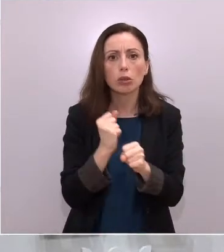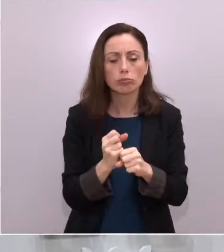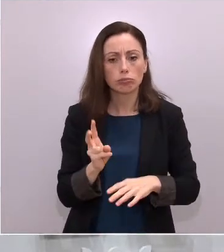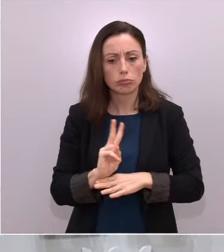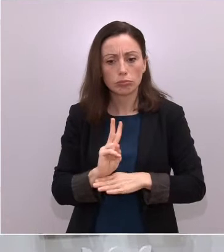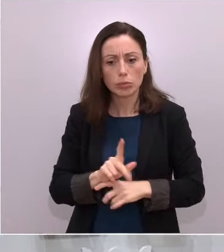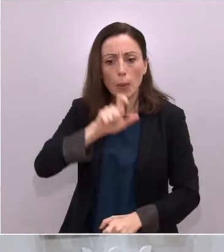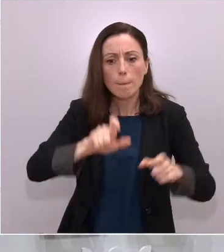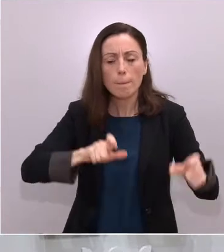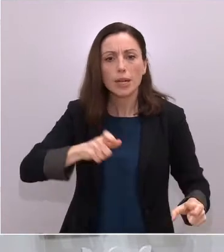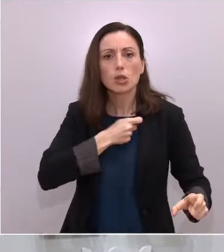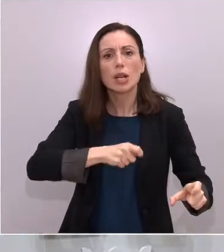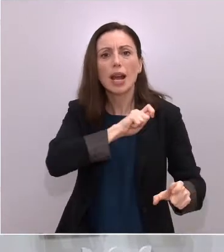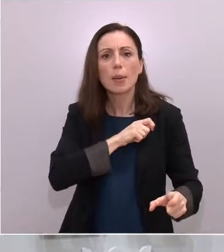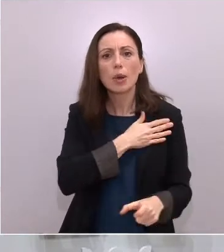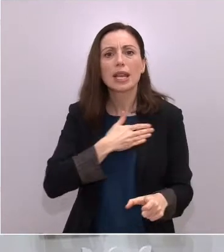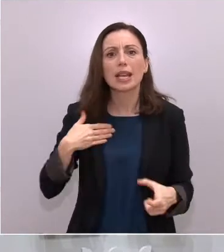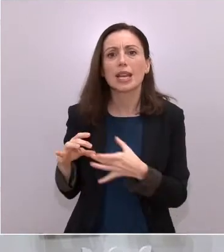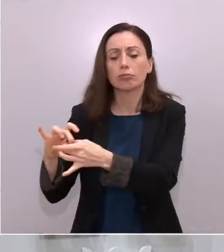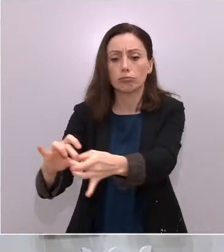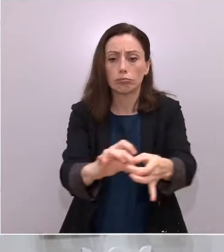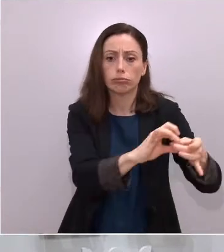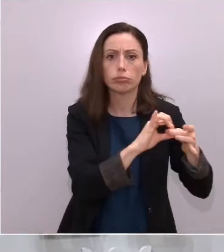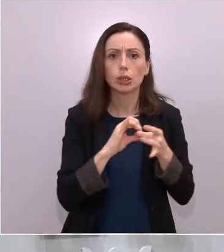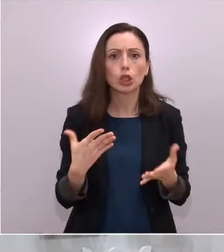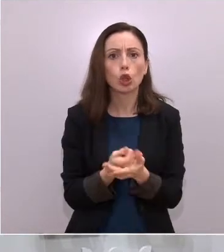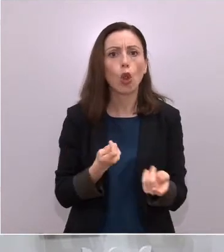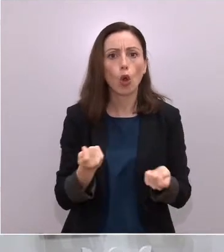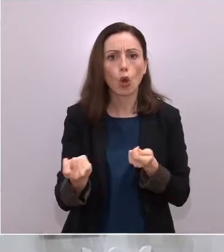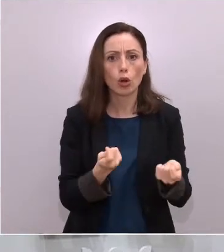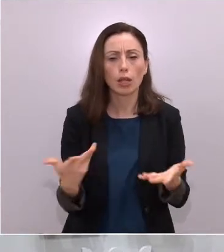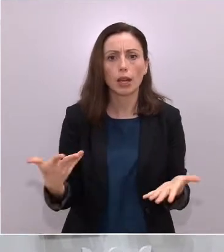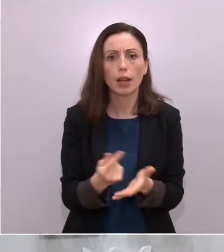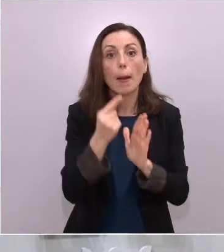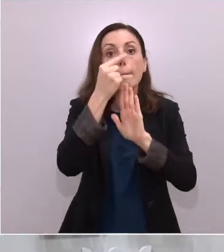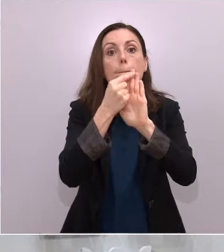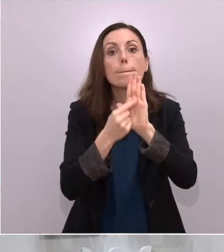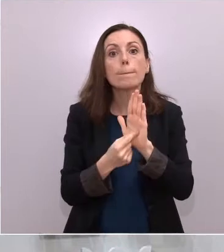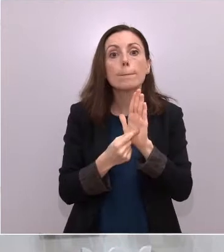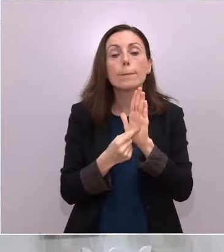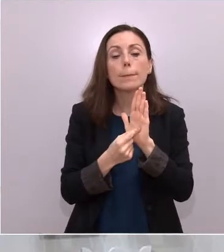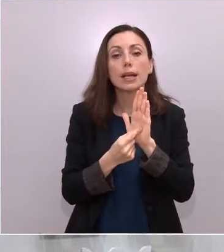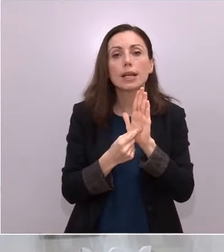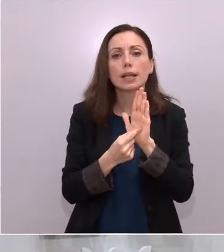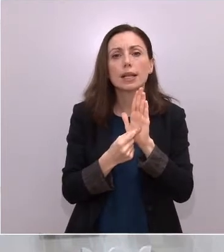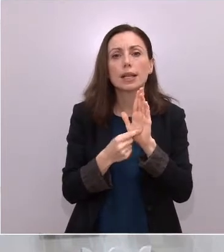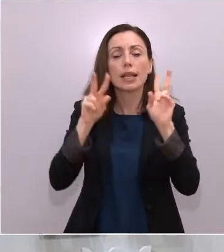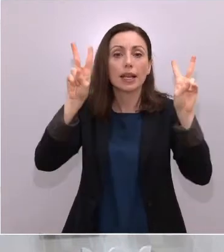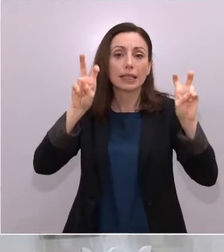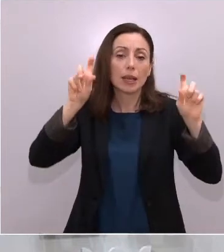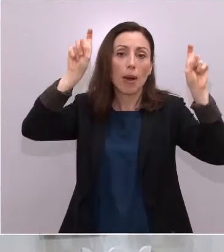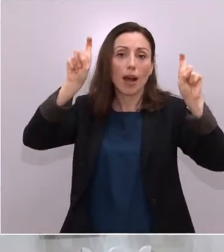esperan los españoles debe estar perfectamente coordinada. Hay medidas como las que hemos trasladado en materia de